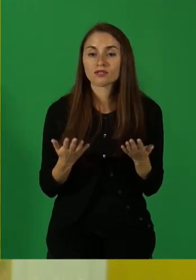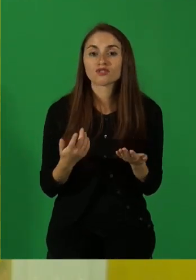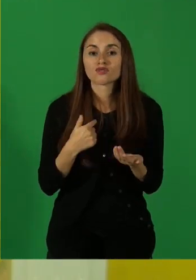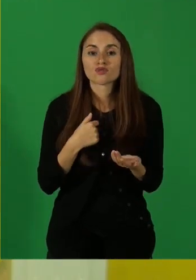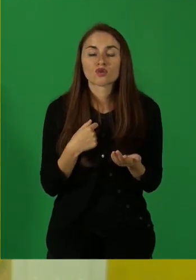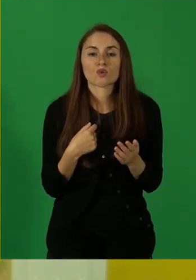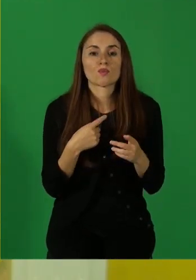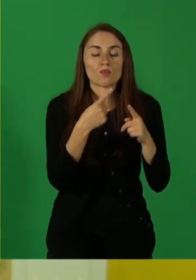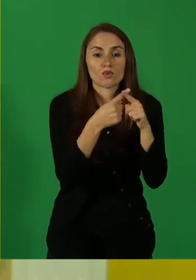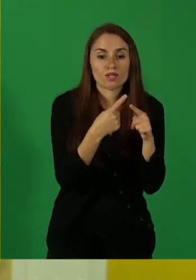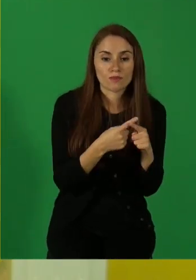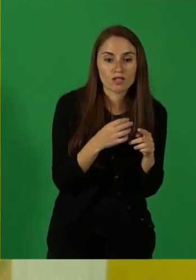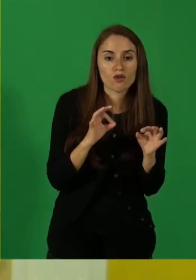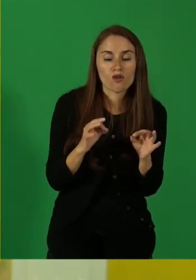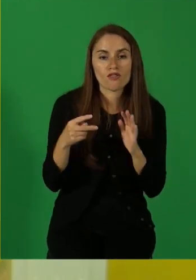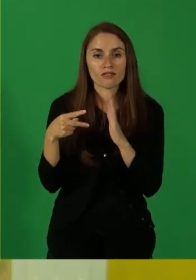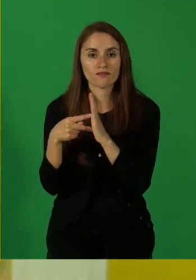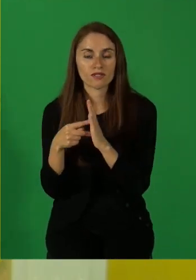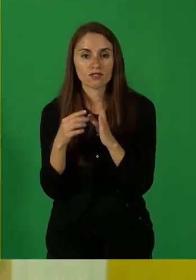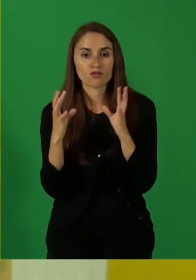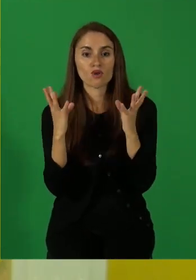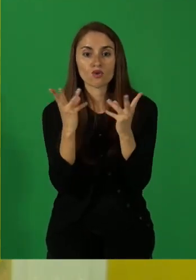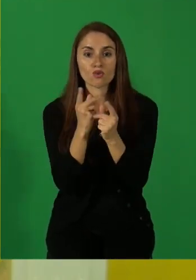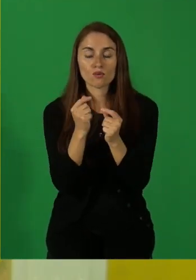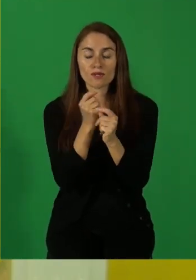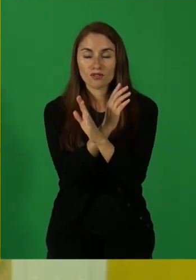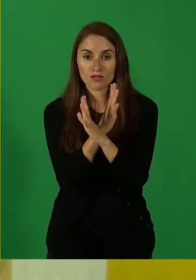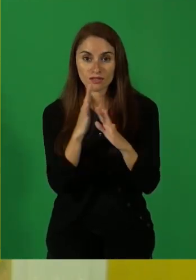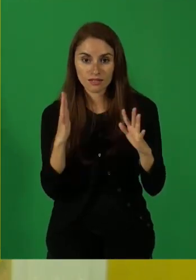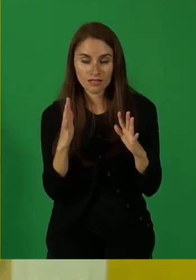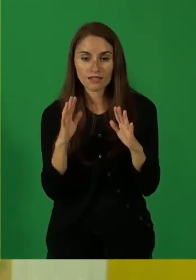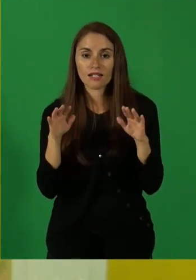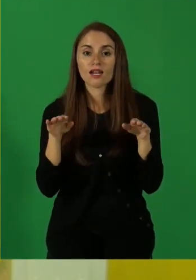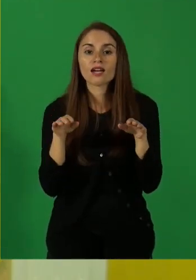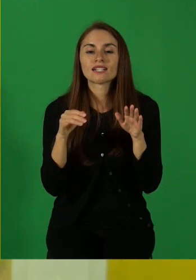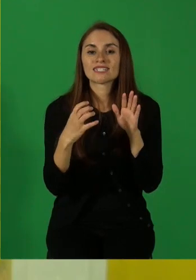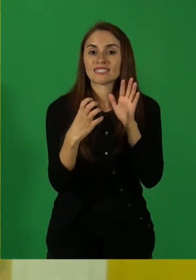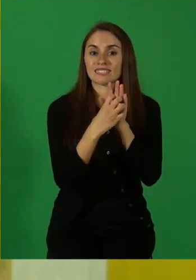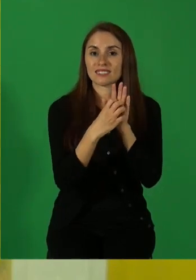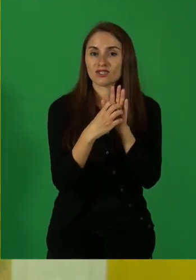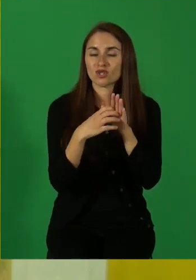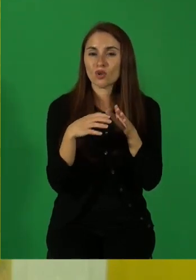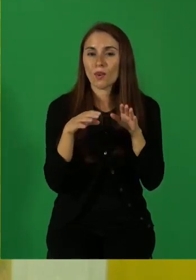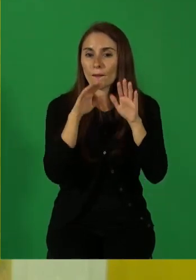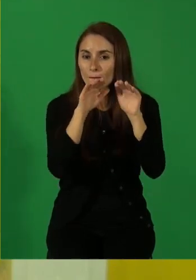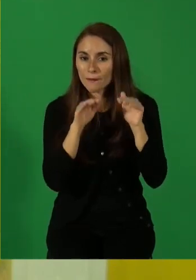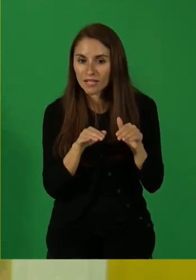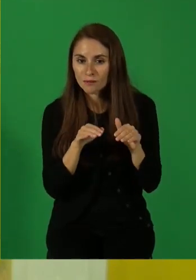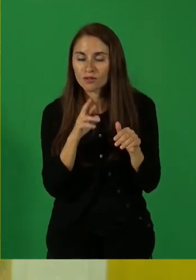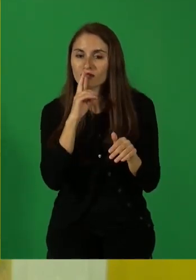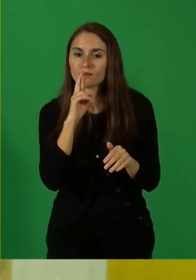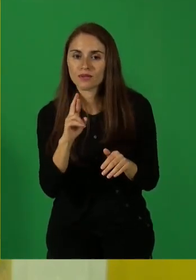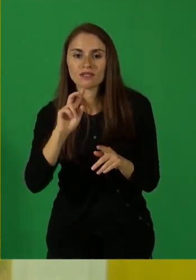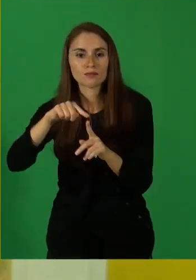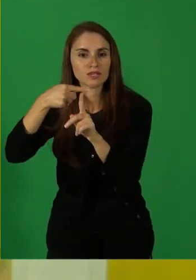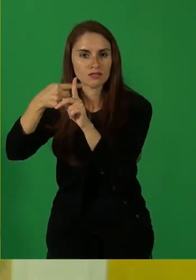o divido números enteros de igual signo, nuestro resultado siempre va a ser positivo. Y